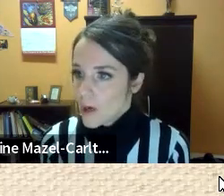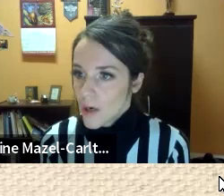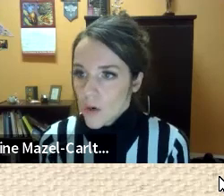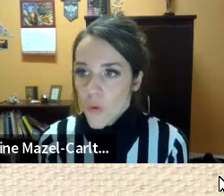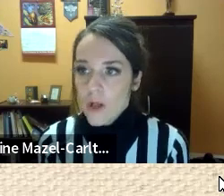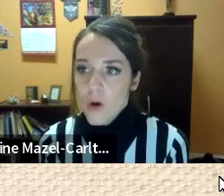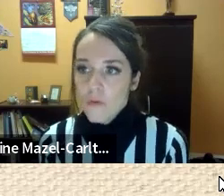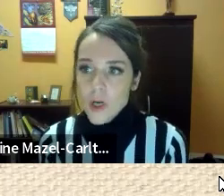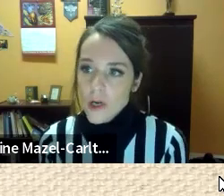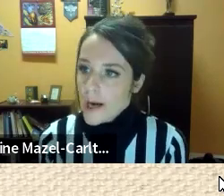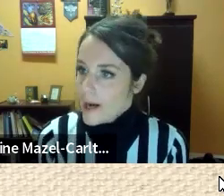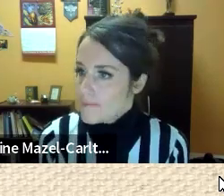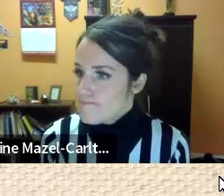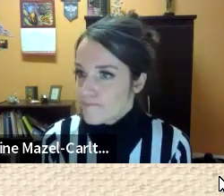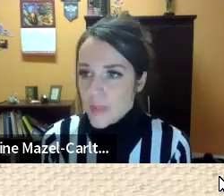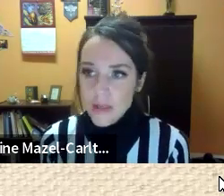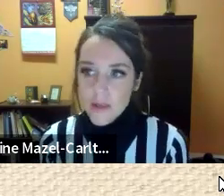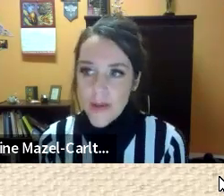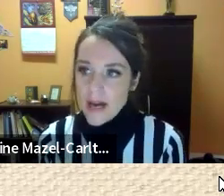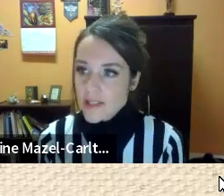traemos a nuestro trabajo.